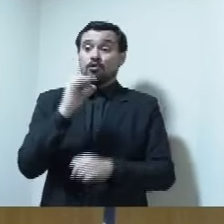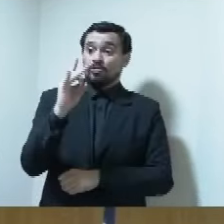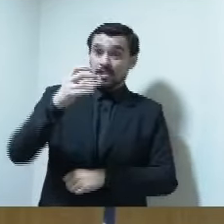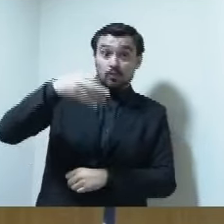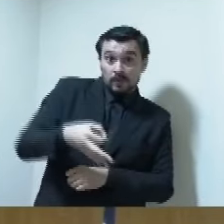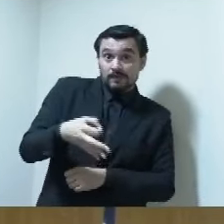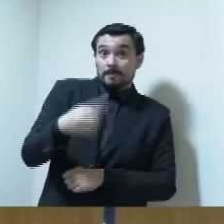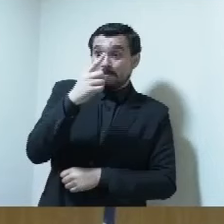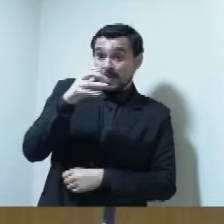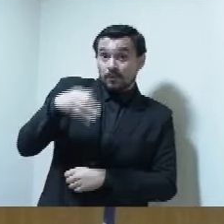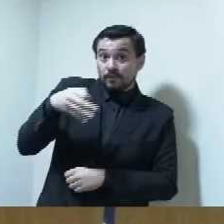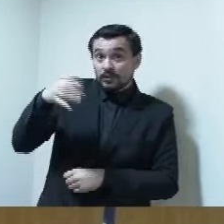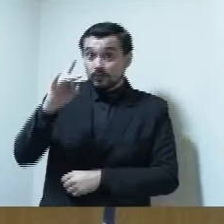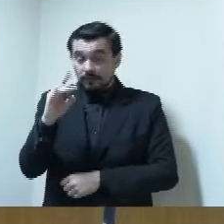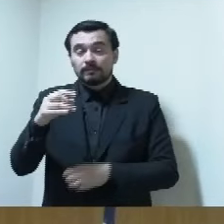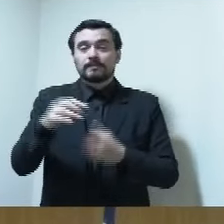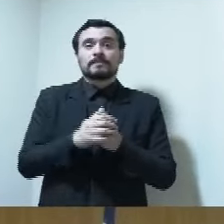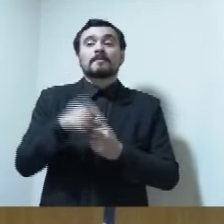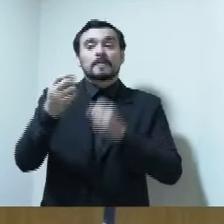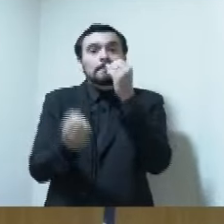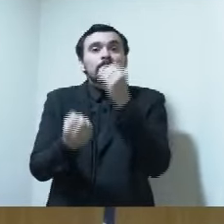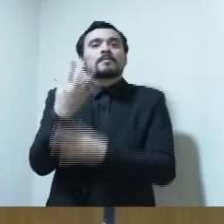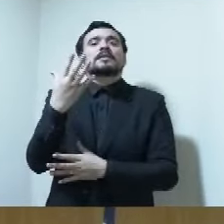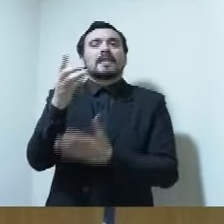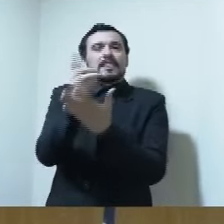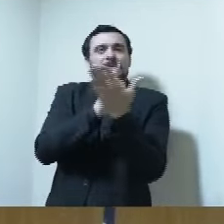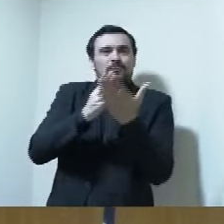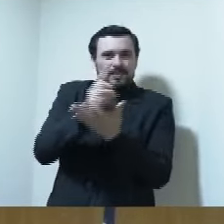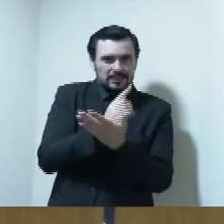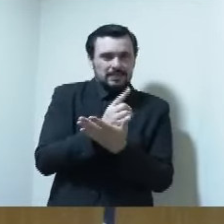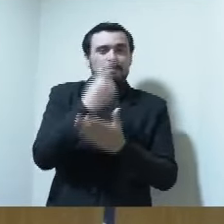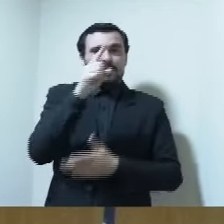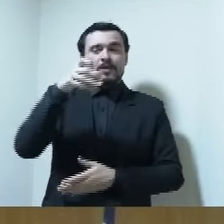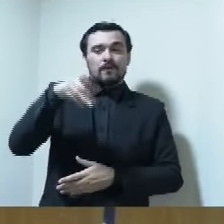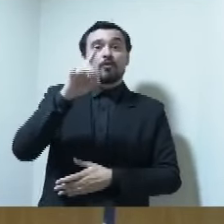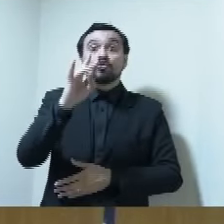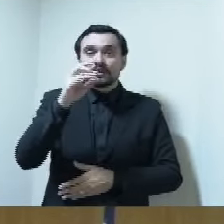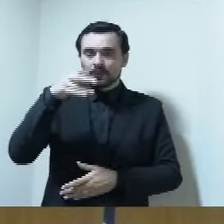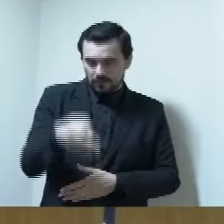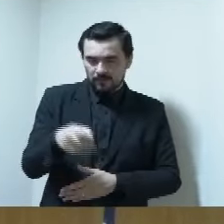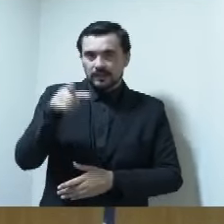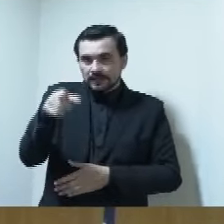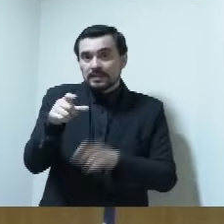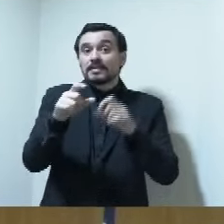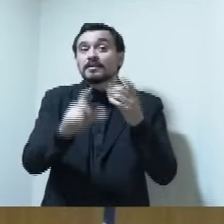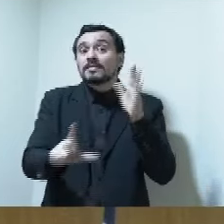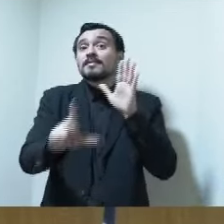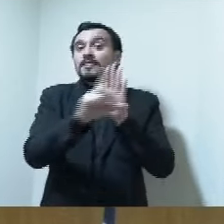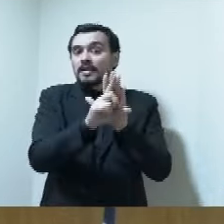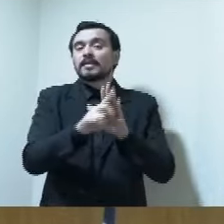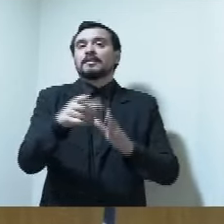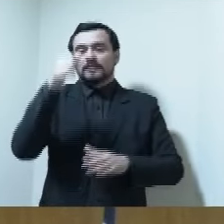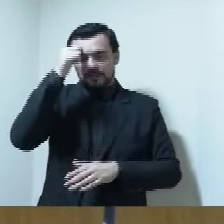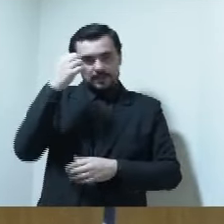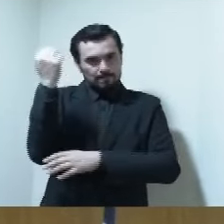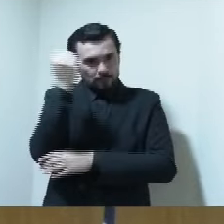gran experimento democrático, en la vigencia plena de los derechos humanos y el Estado de Derecho. Los pesimistas, que siempre